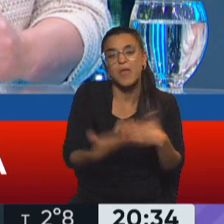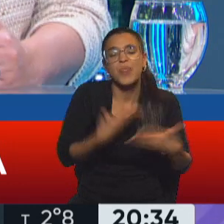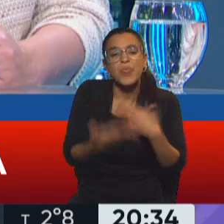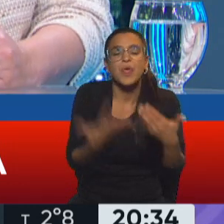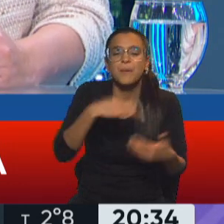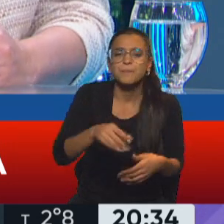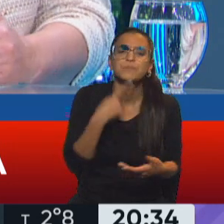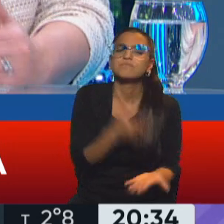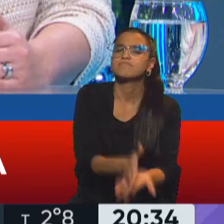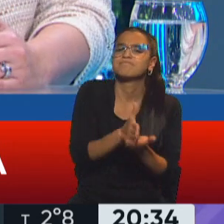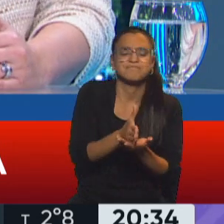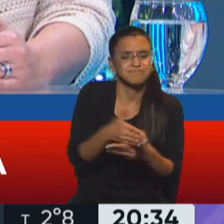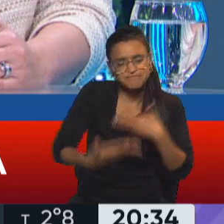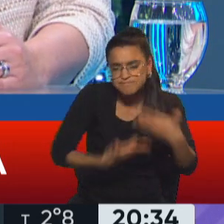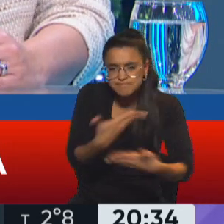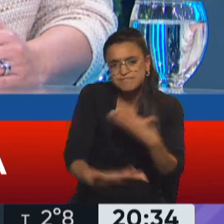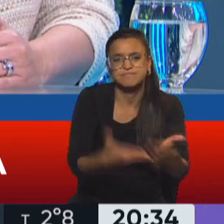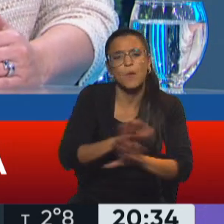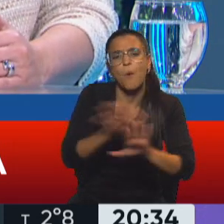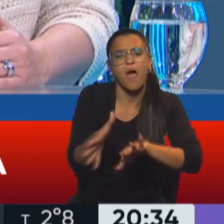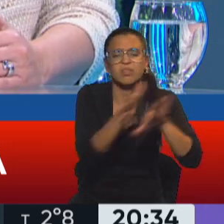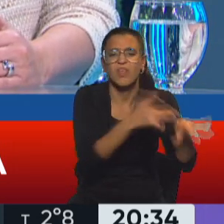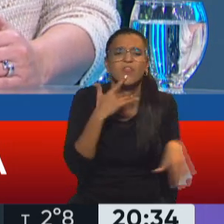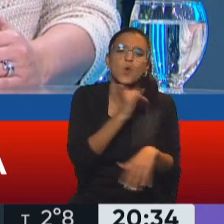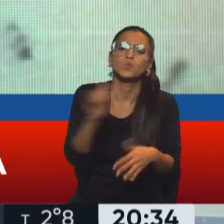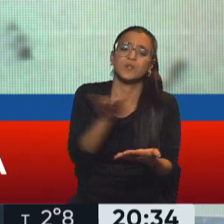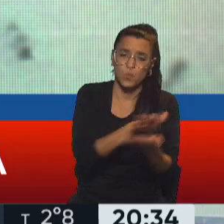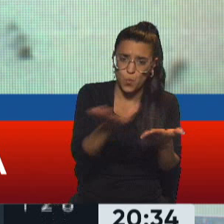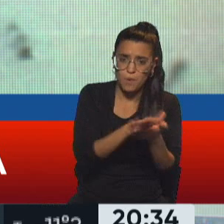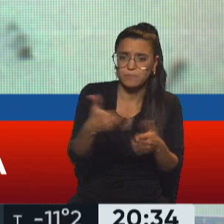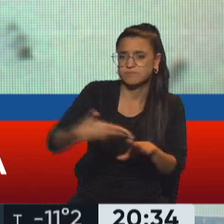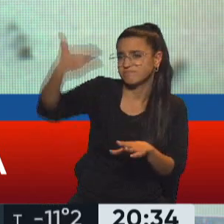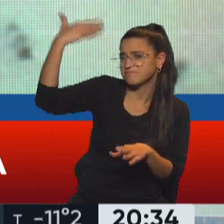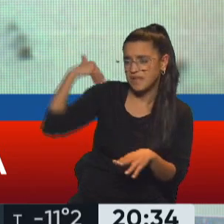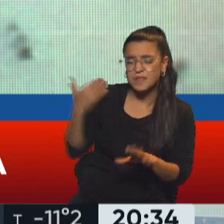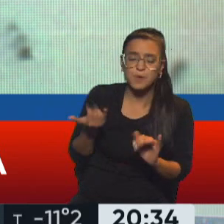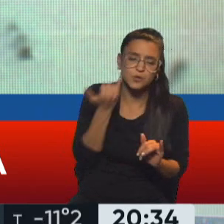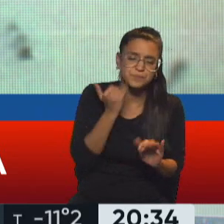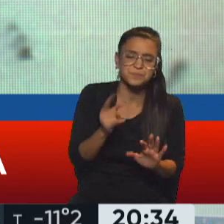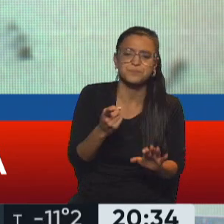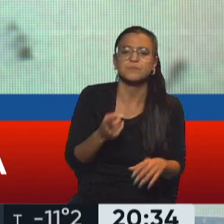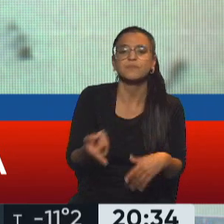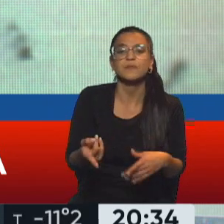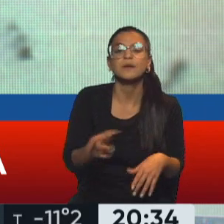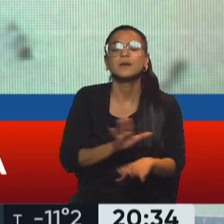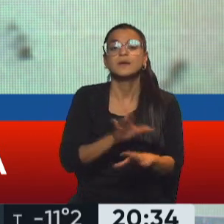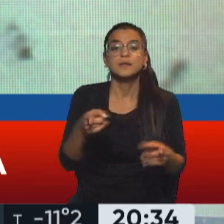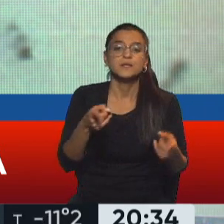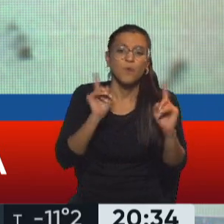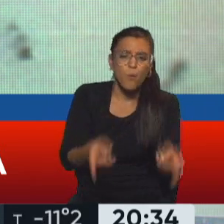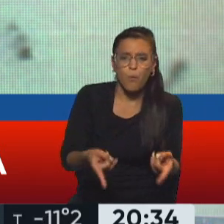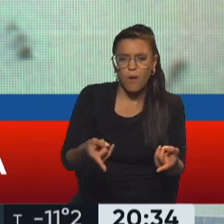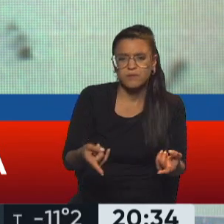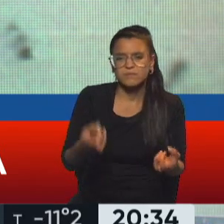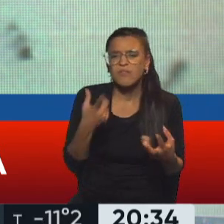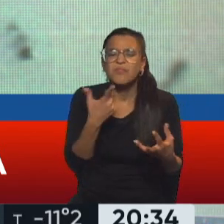exigir a la dirigencia que dé un paso adelante de esta cuestión. La denuncia es nueva, si bien esto ocurrió, la denuncia es nueva. Igual es muy difícil, creo que todos coincidimos en eso, en que tenemos que